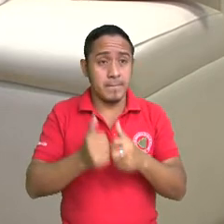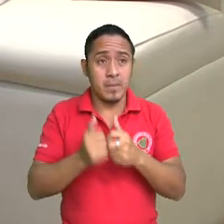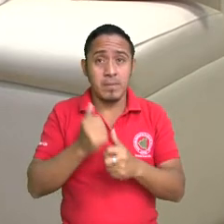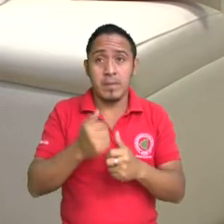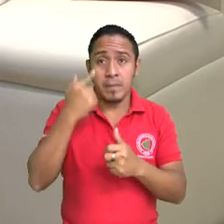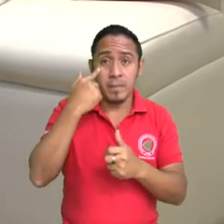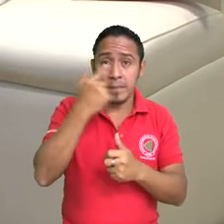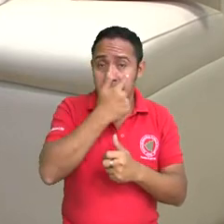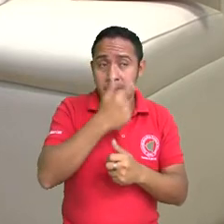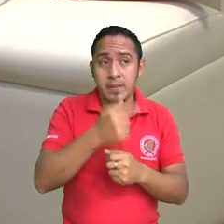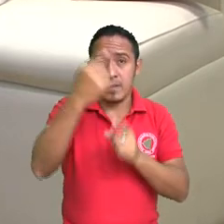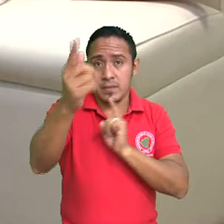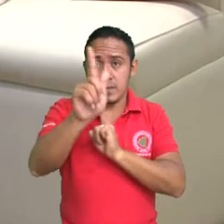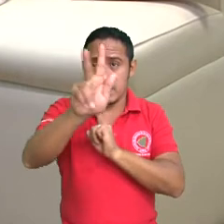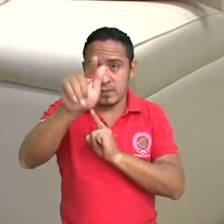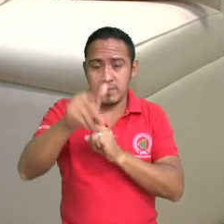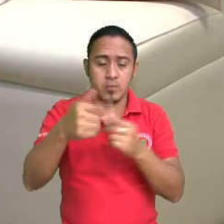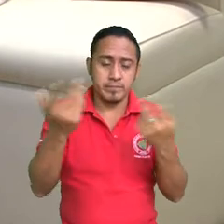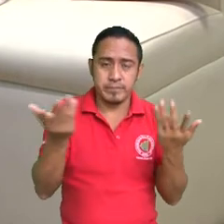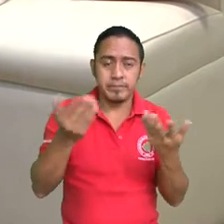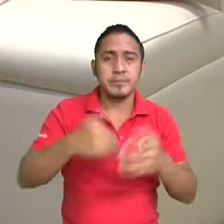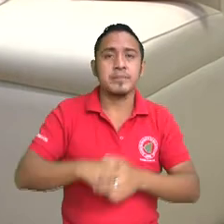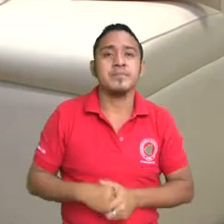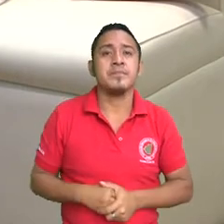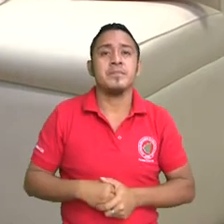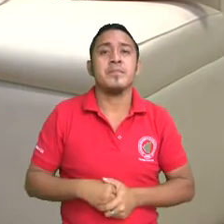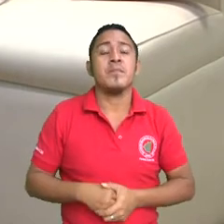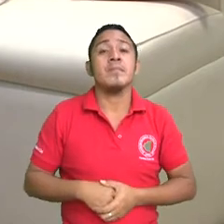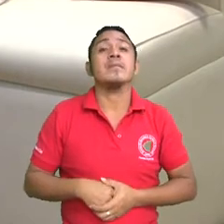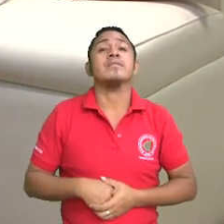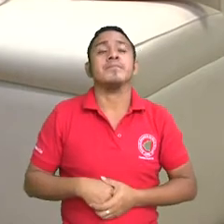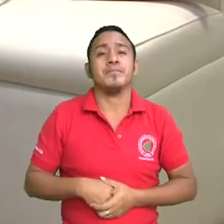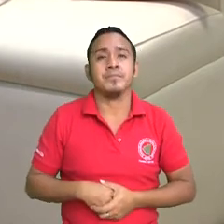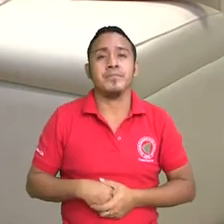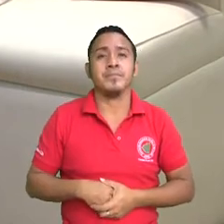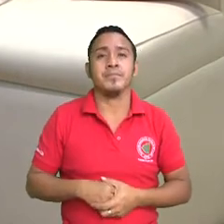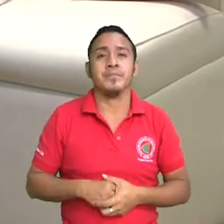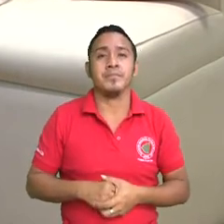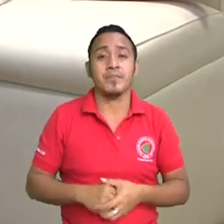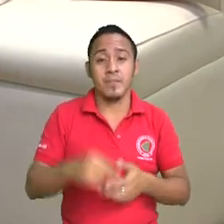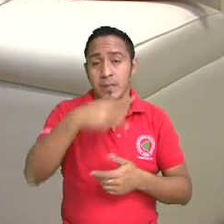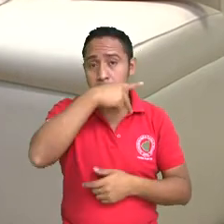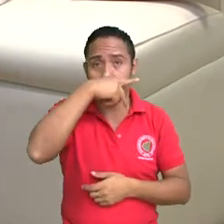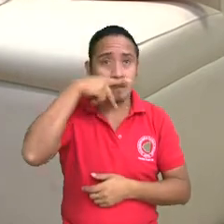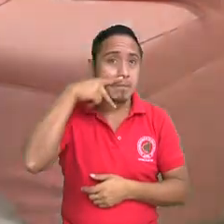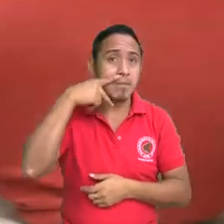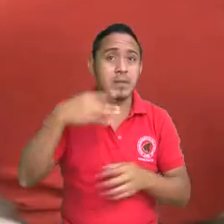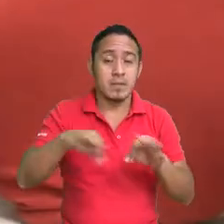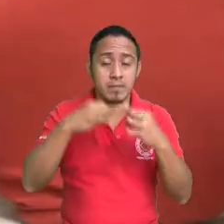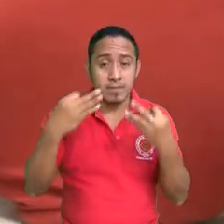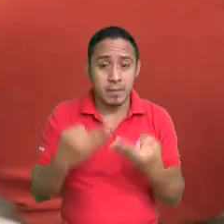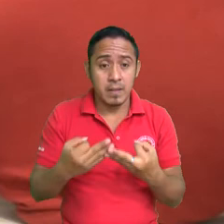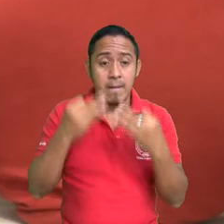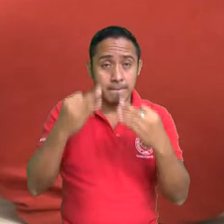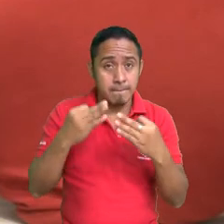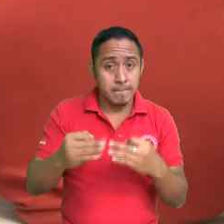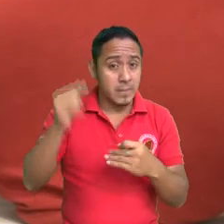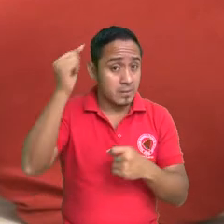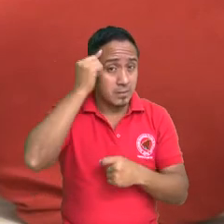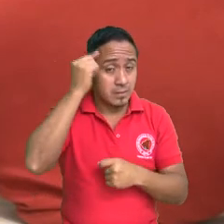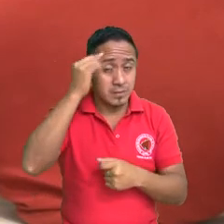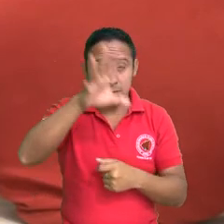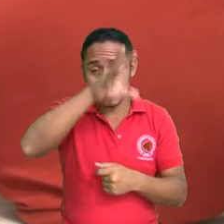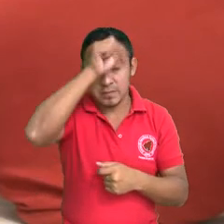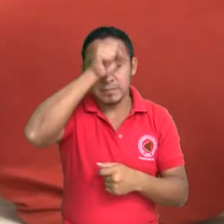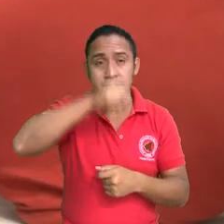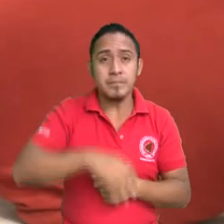visual y el televisor? Ok, en este caso quisiera que los padres de familia se llevaran muy bien este tip, porque es